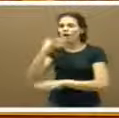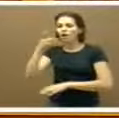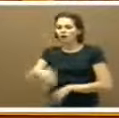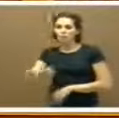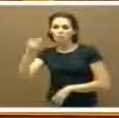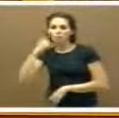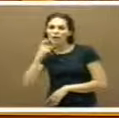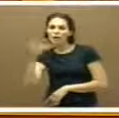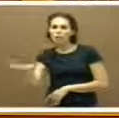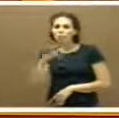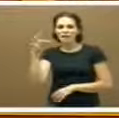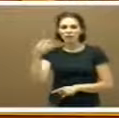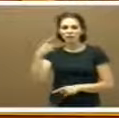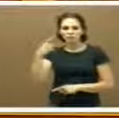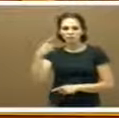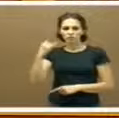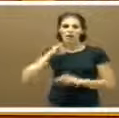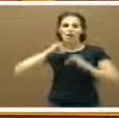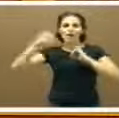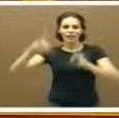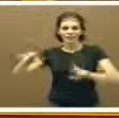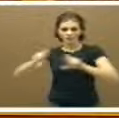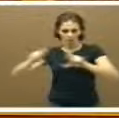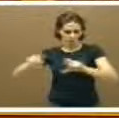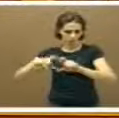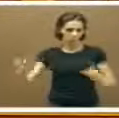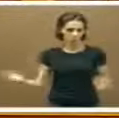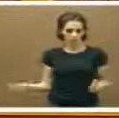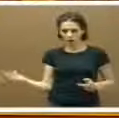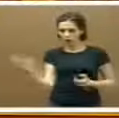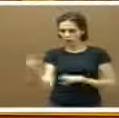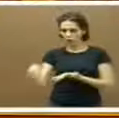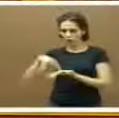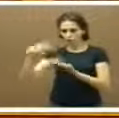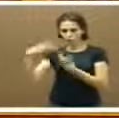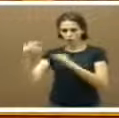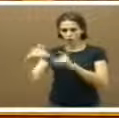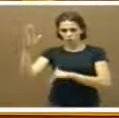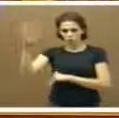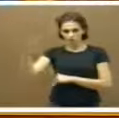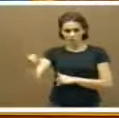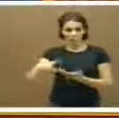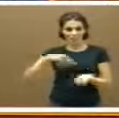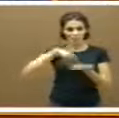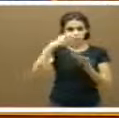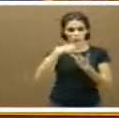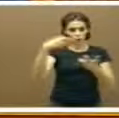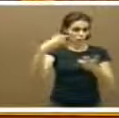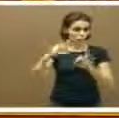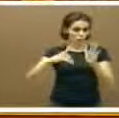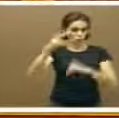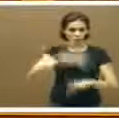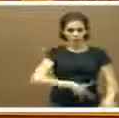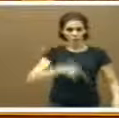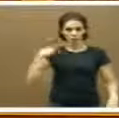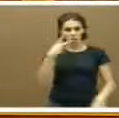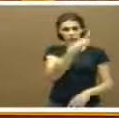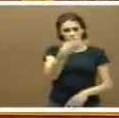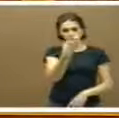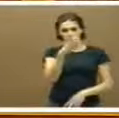eléctricas. A la banca y a las eléctricas. La subida de impuestos generalizadas de los 130